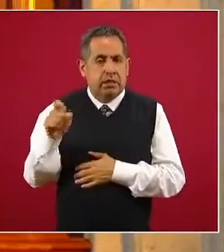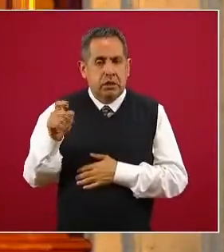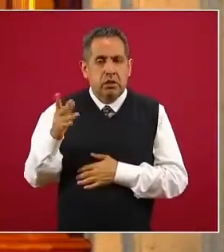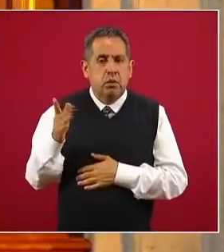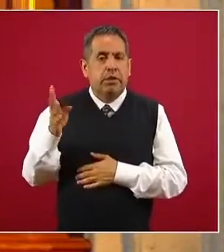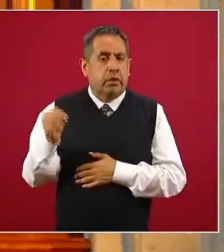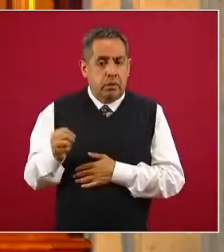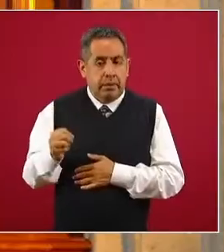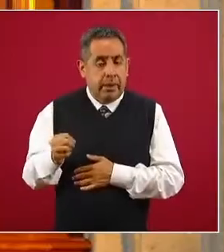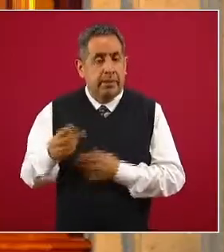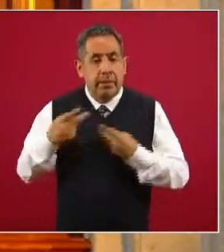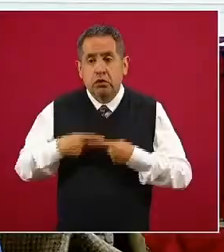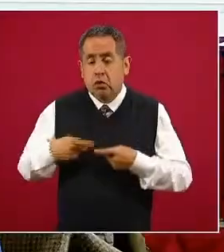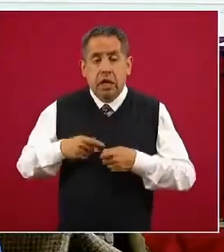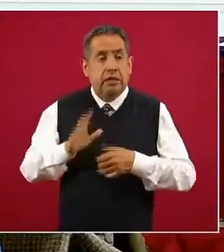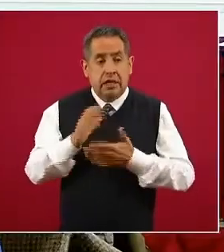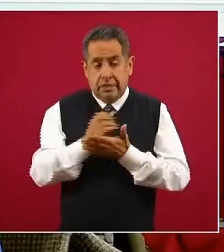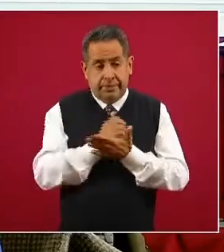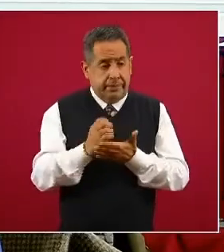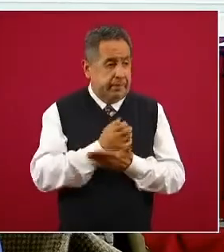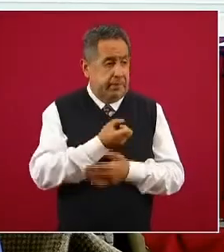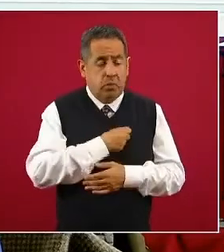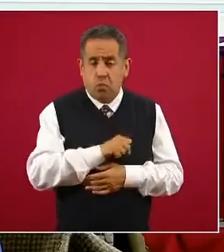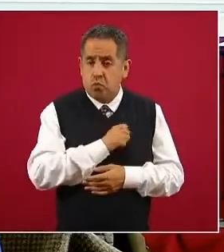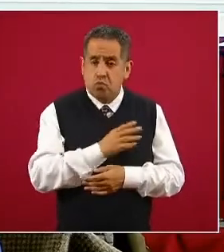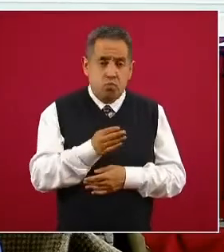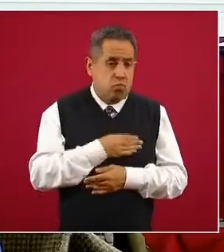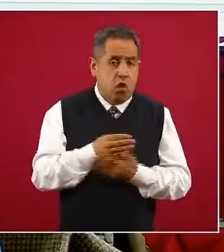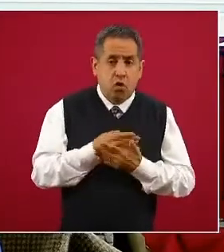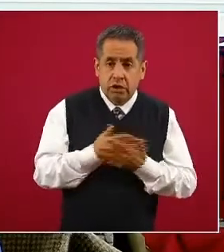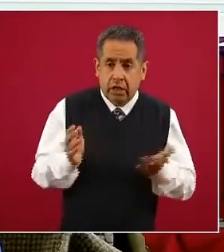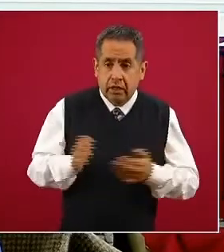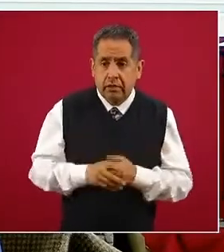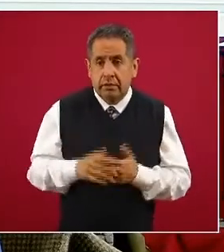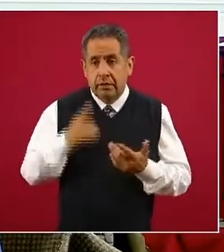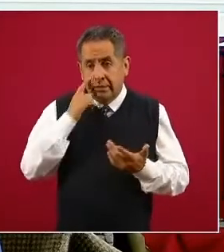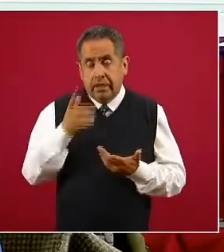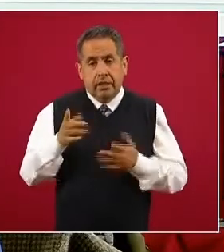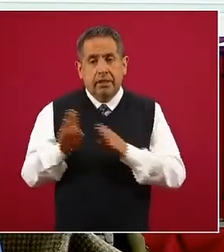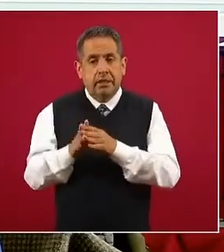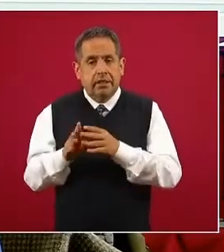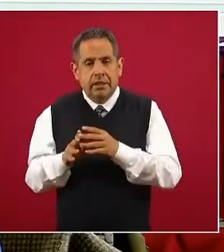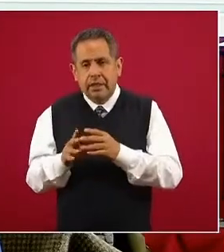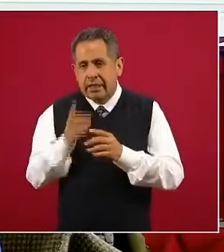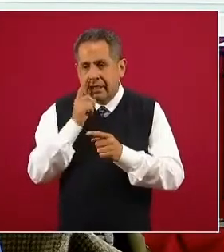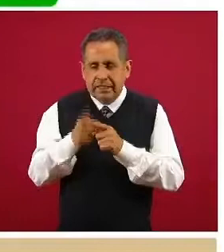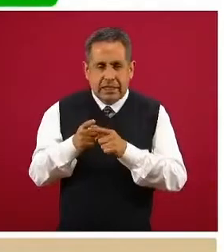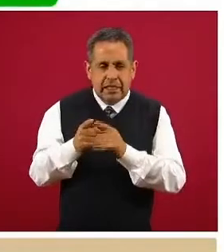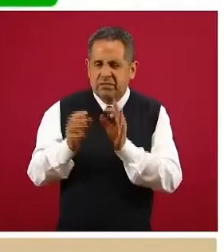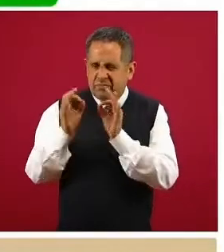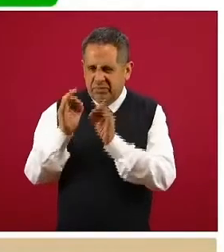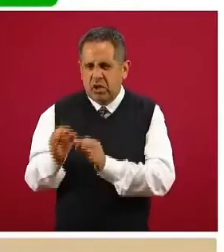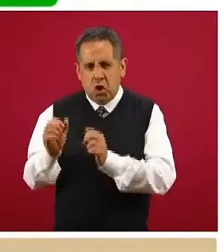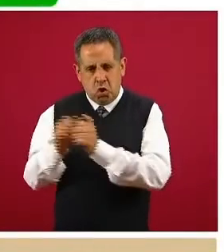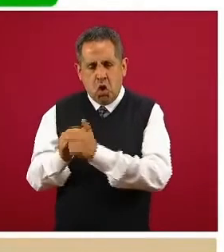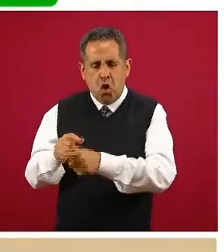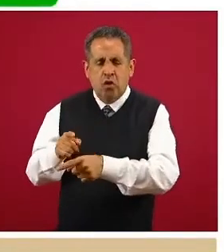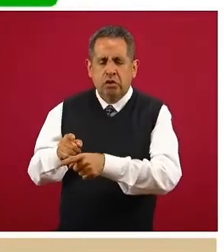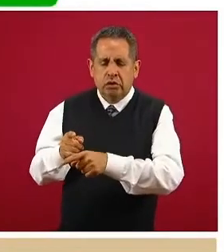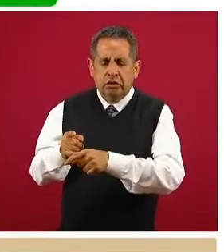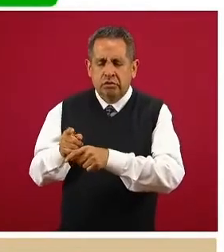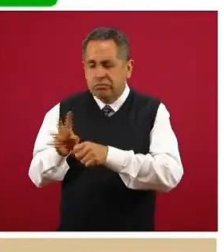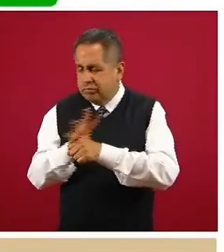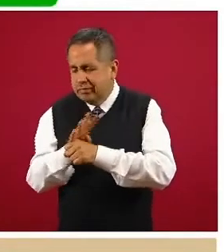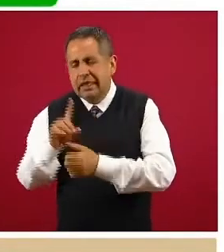451.159 también son las personas que ya se han recuperado. Es decir, este número de casos estimados o el de confirmados por prueba de